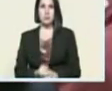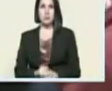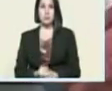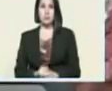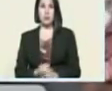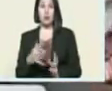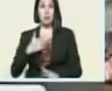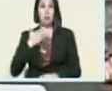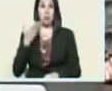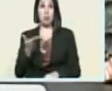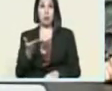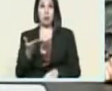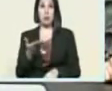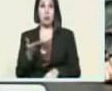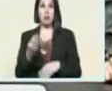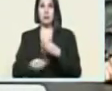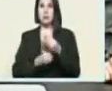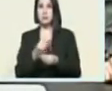Hubiéramos podido adoptar